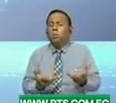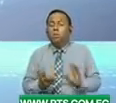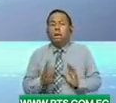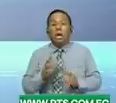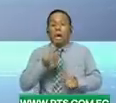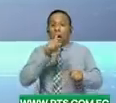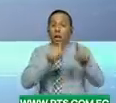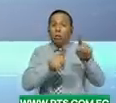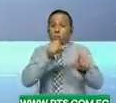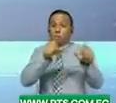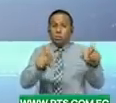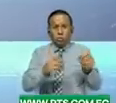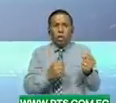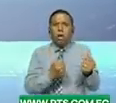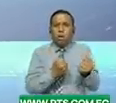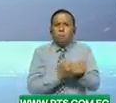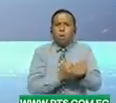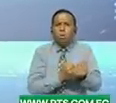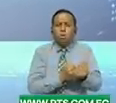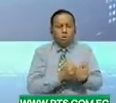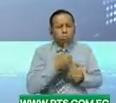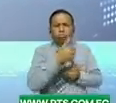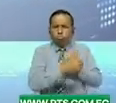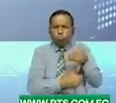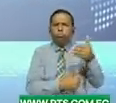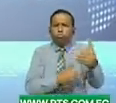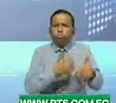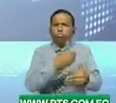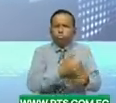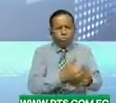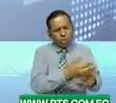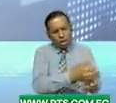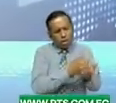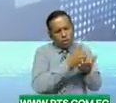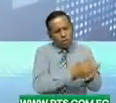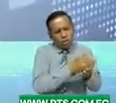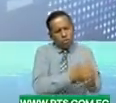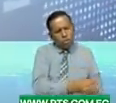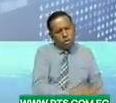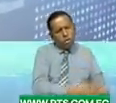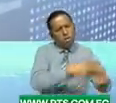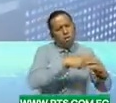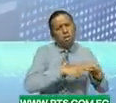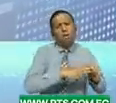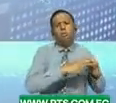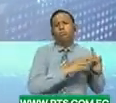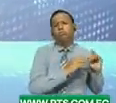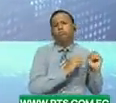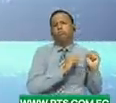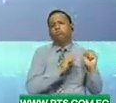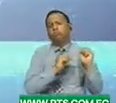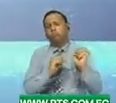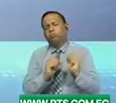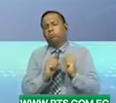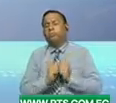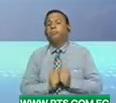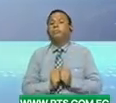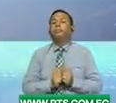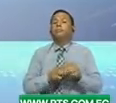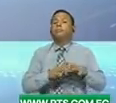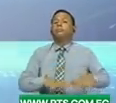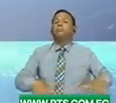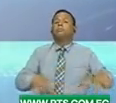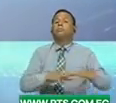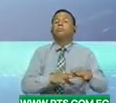ciudadanos y moradores colaboraron en el procedimiento que están o se realizó a esa hora de la noche aquí en la cooperativa Viernes